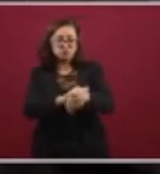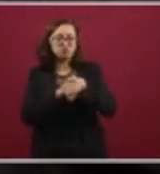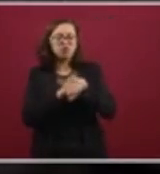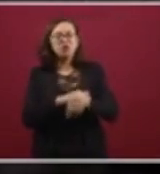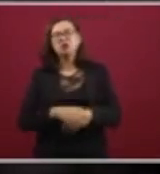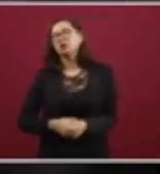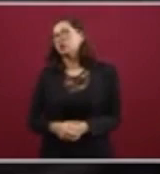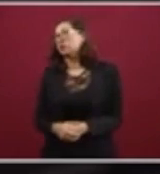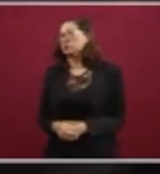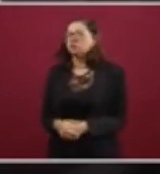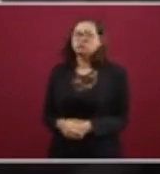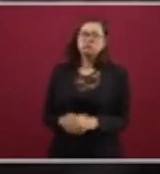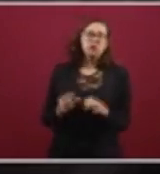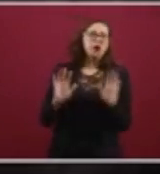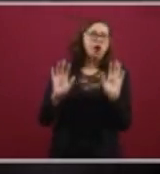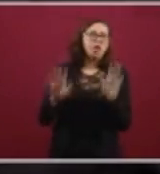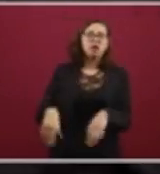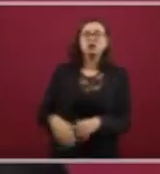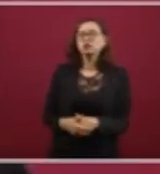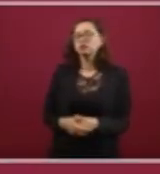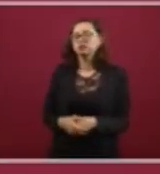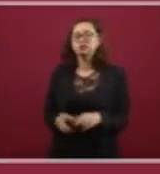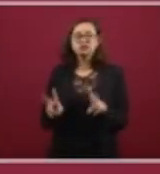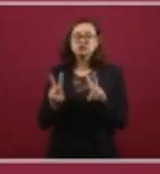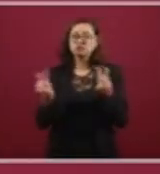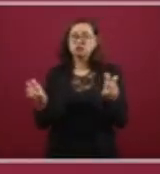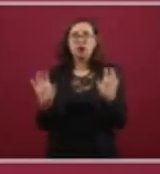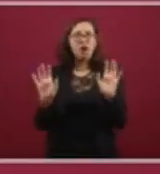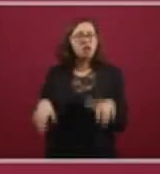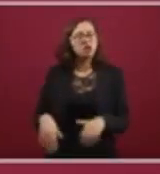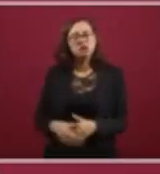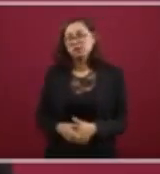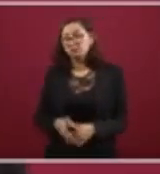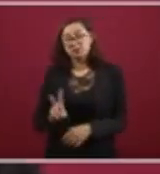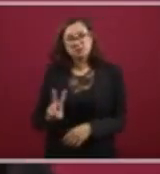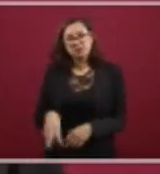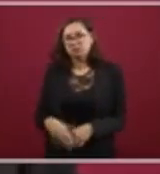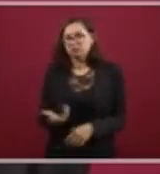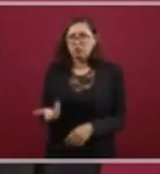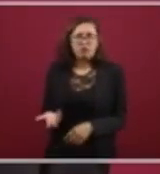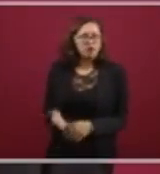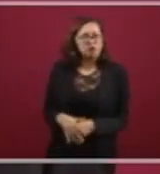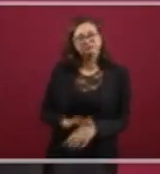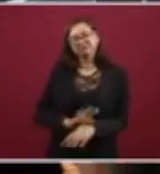flojera. No, no me meto en eso.